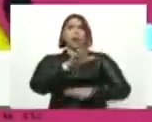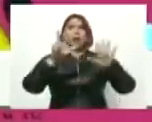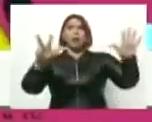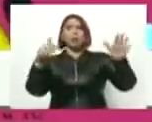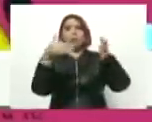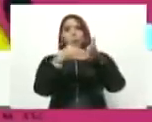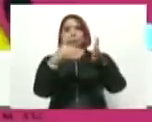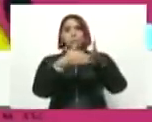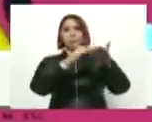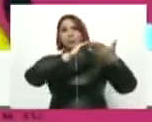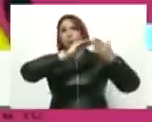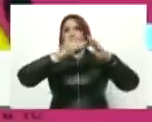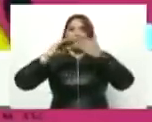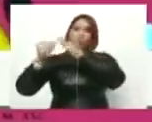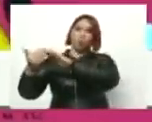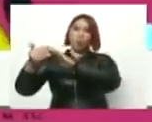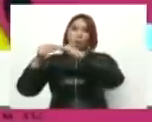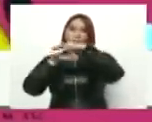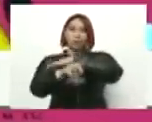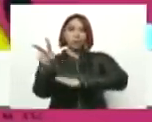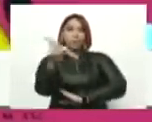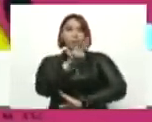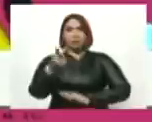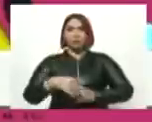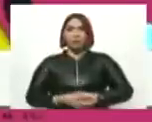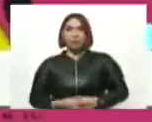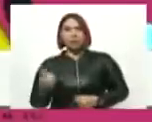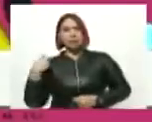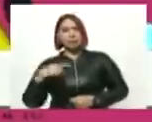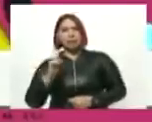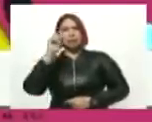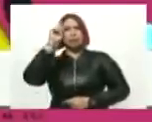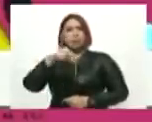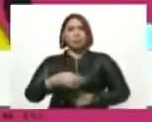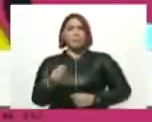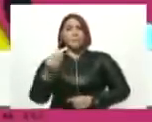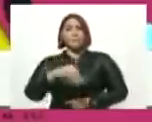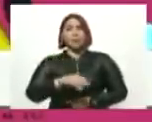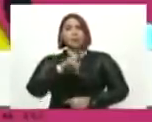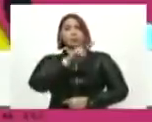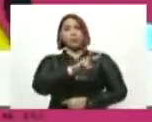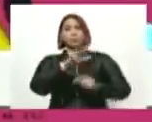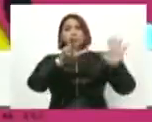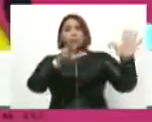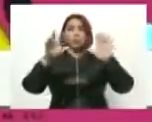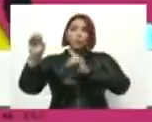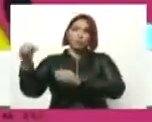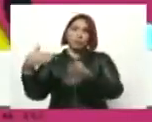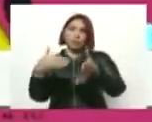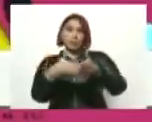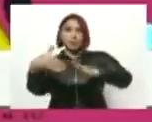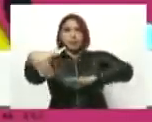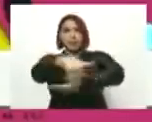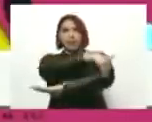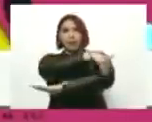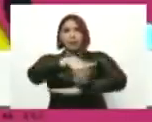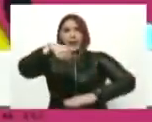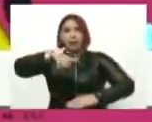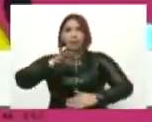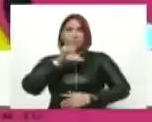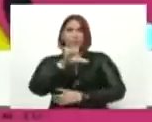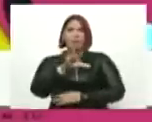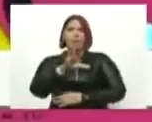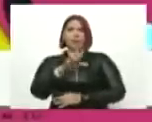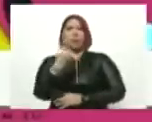48.000 comunidades en este país. Tenemos presencia en más de 280.000 calles de este país con un